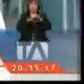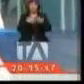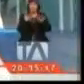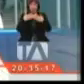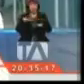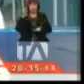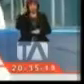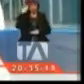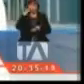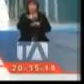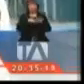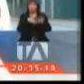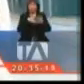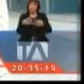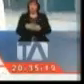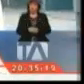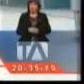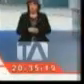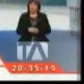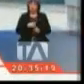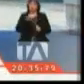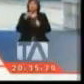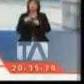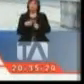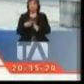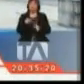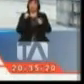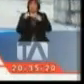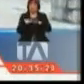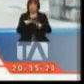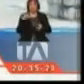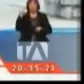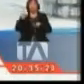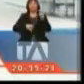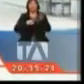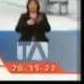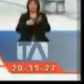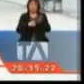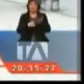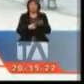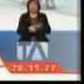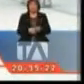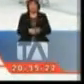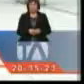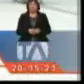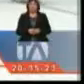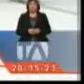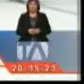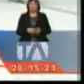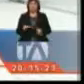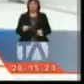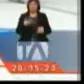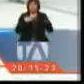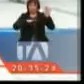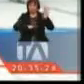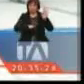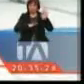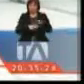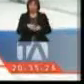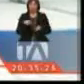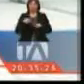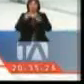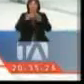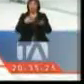cronograma establecido. El 1 de septiembre se realizará la última reunión de las 24 mesas y se han comprometido a entregar ya